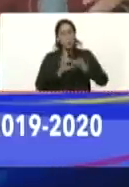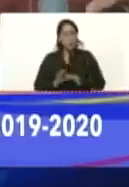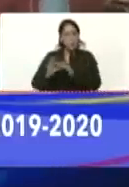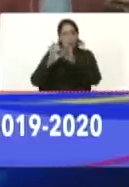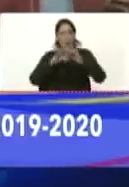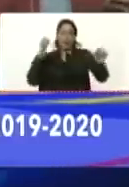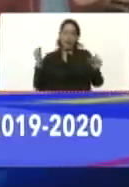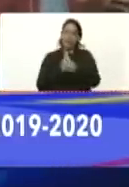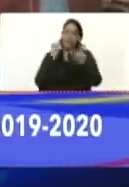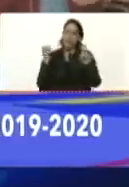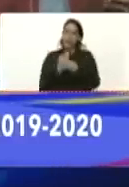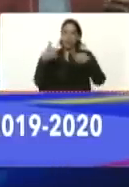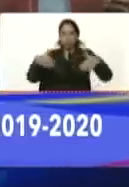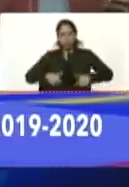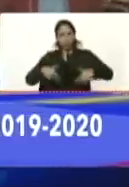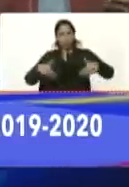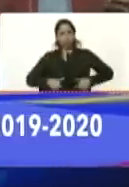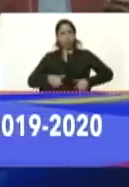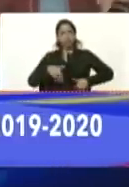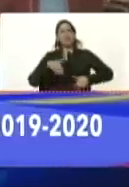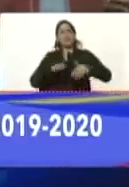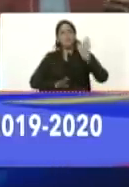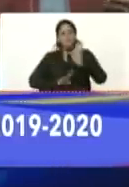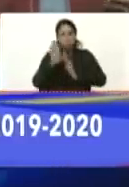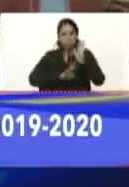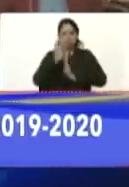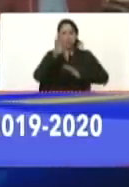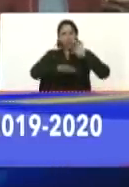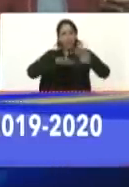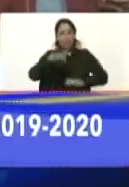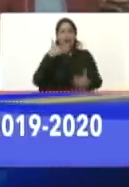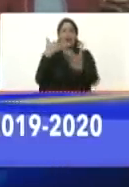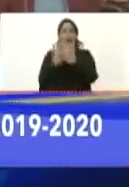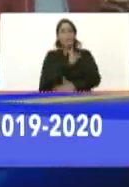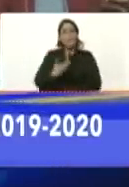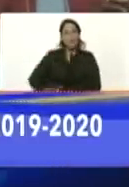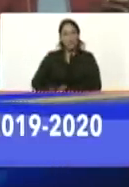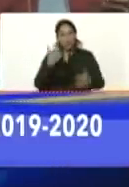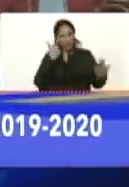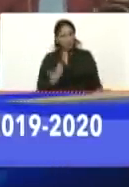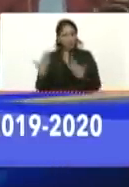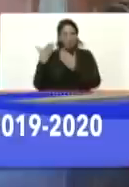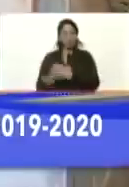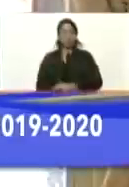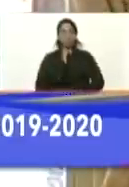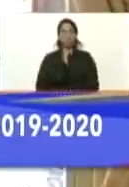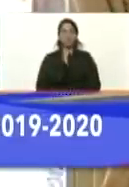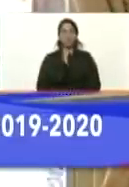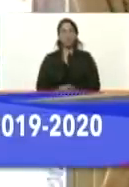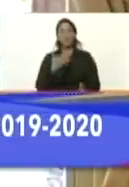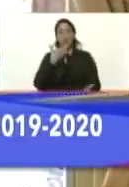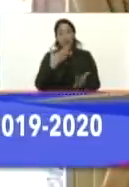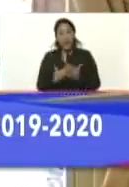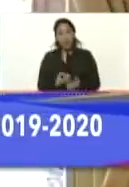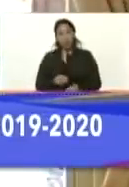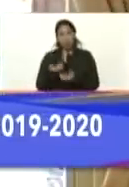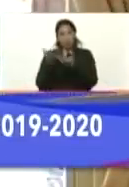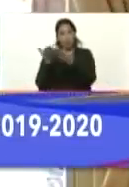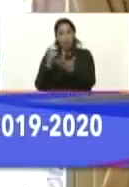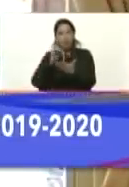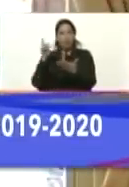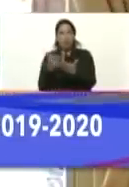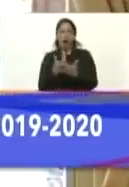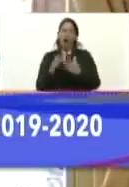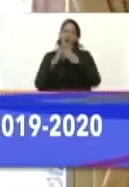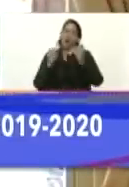trabajo con esfuerzo para salir adelante es gracias presidente adelante gracias a ustedes por todo